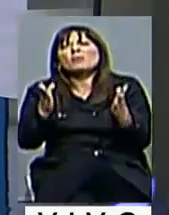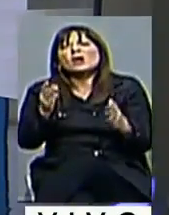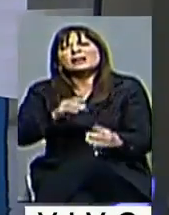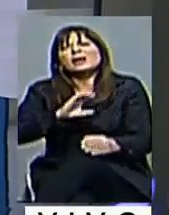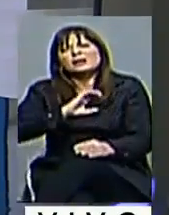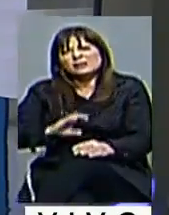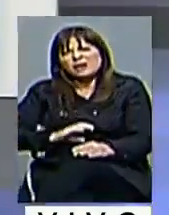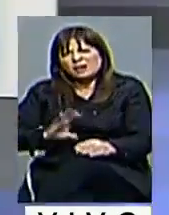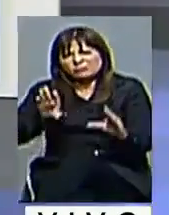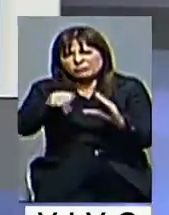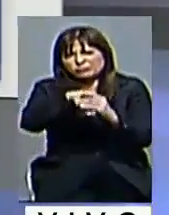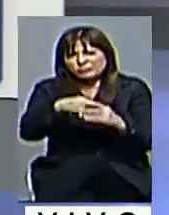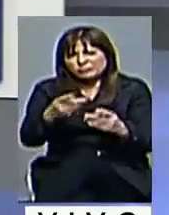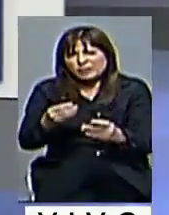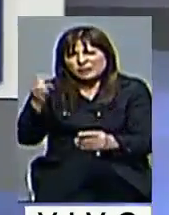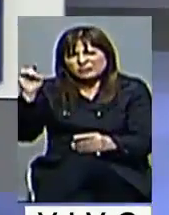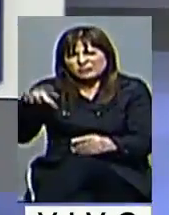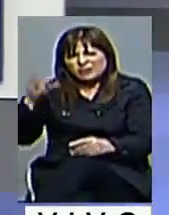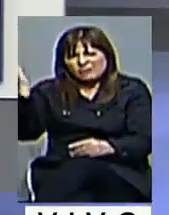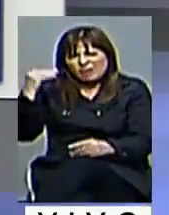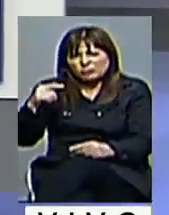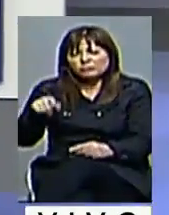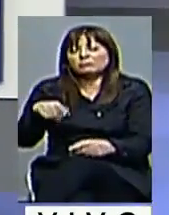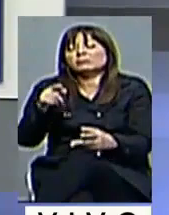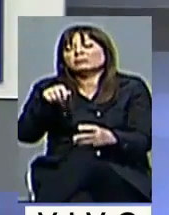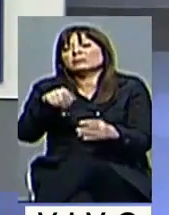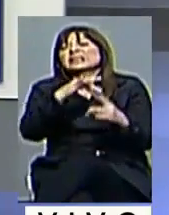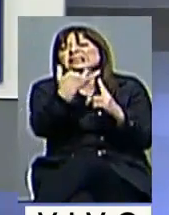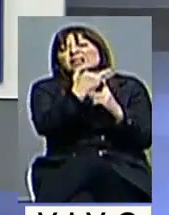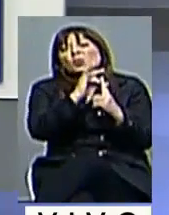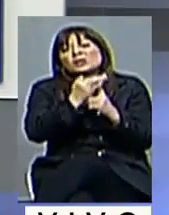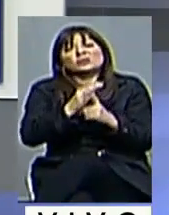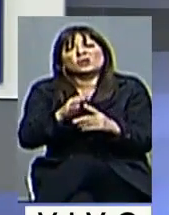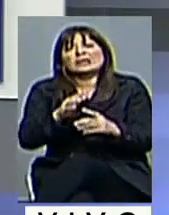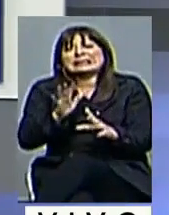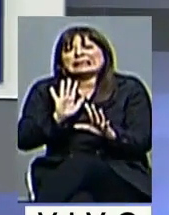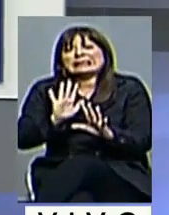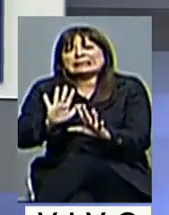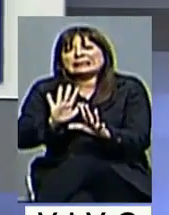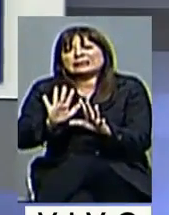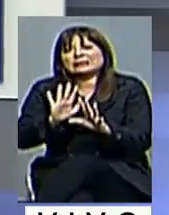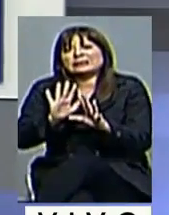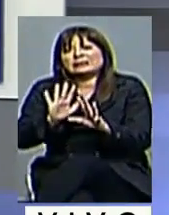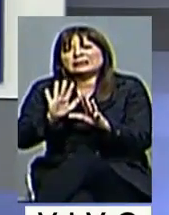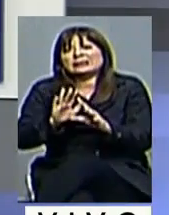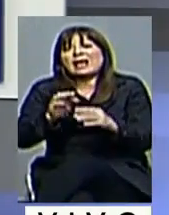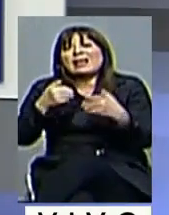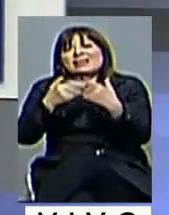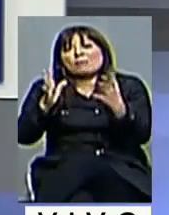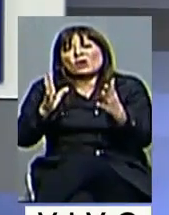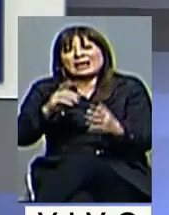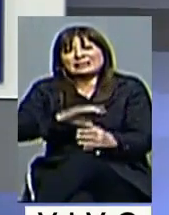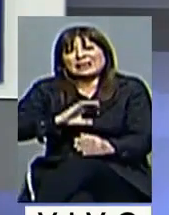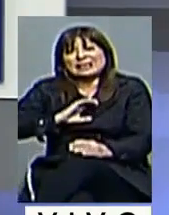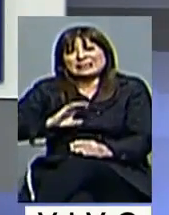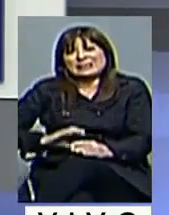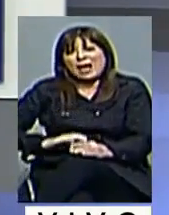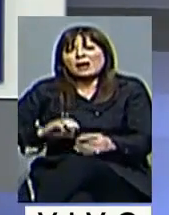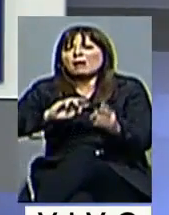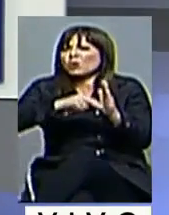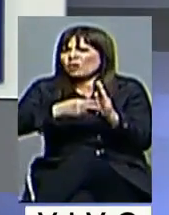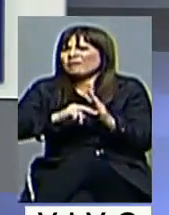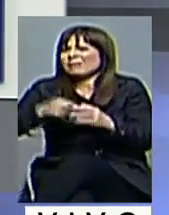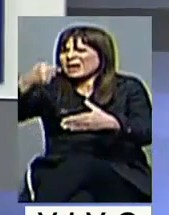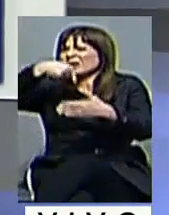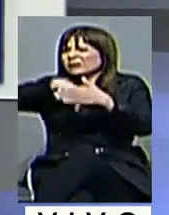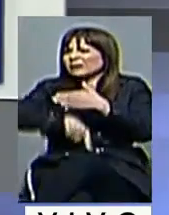por esta situación en suspenso que tiene la Democracia Cristiana y la crisis interna que mantiene la Democracia Cristiana, sí.